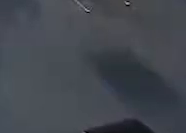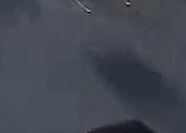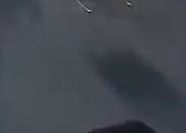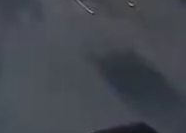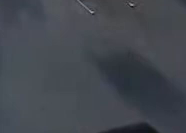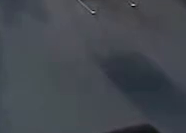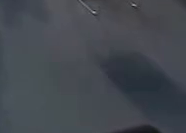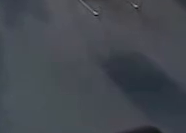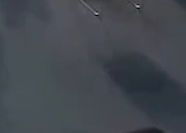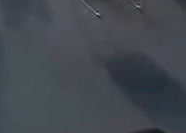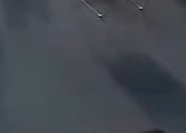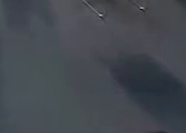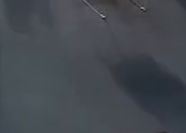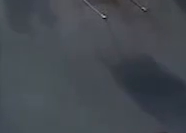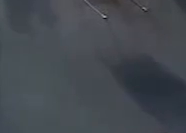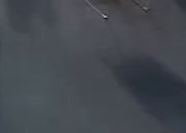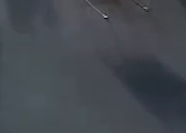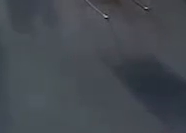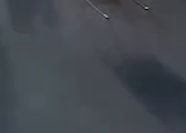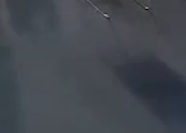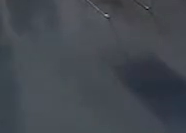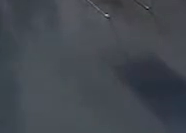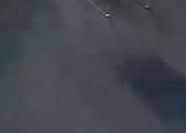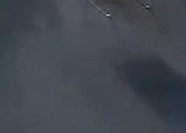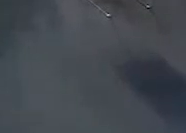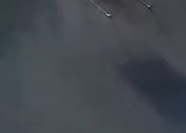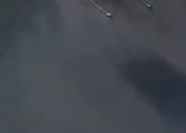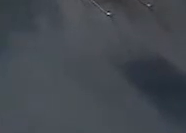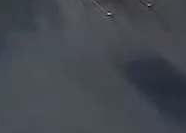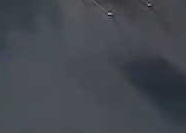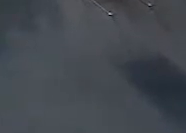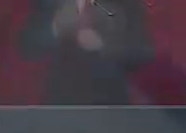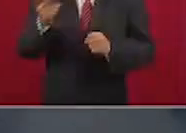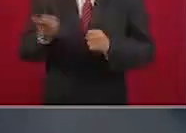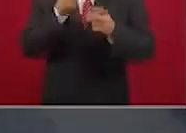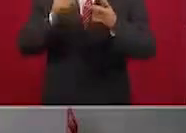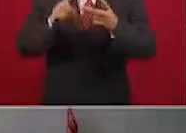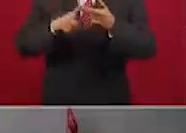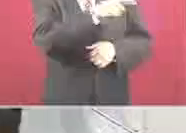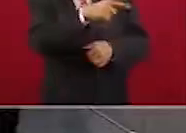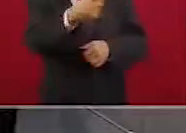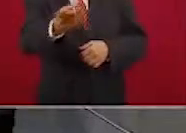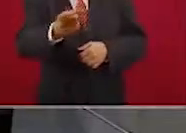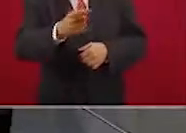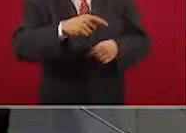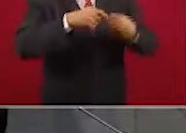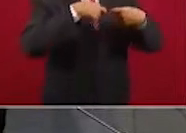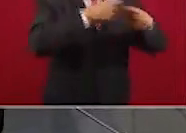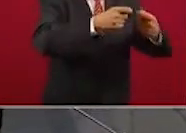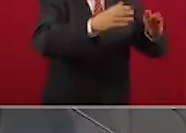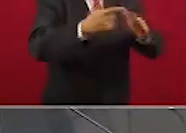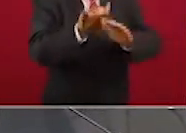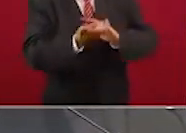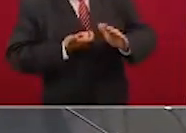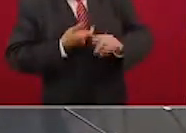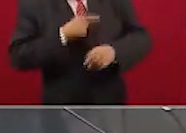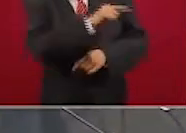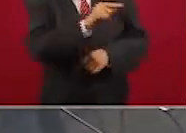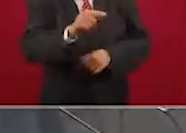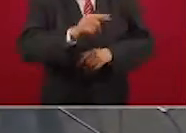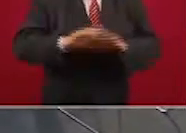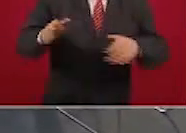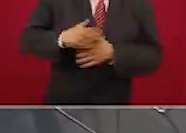le voy a formular dos preguntas es con el tema de la corrupción el pasado 17 de septiembre